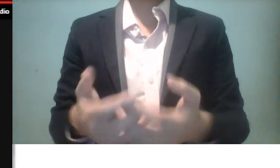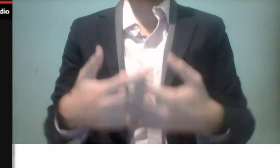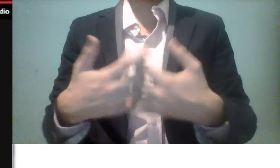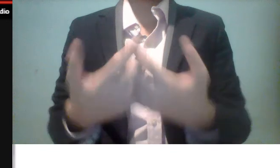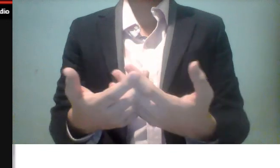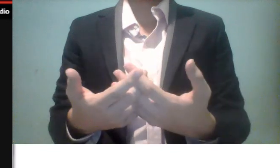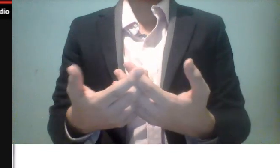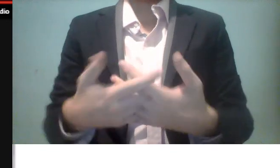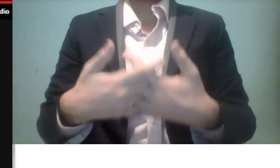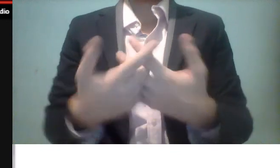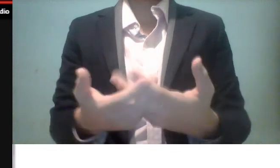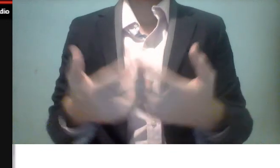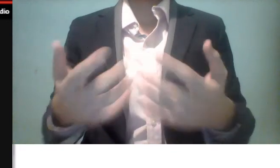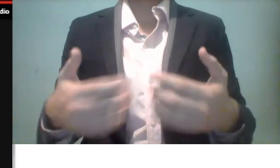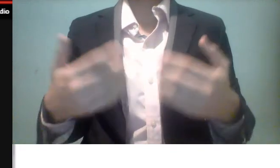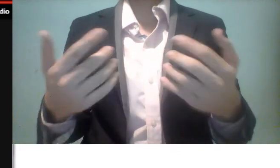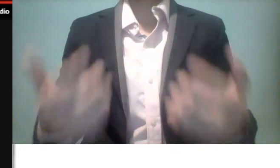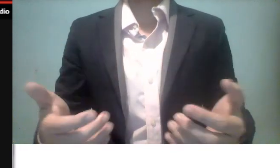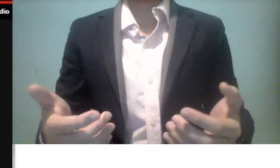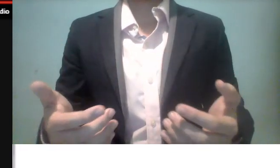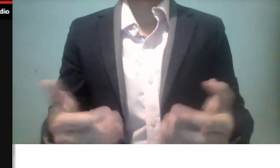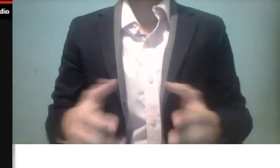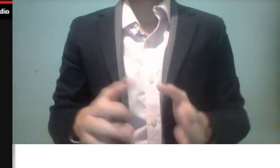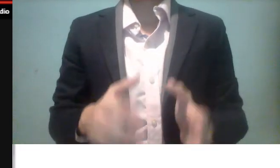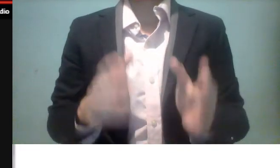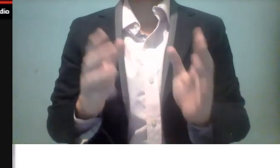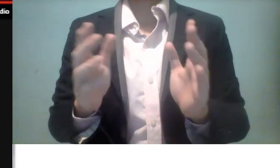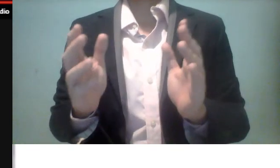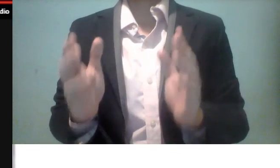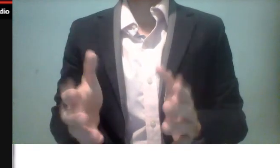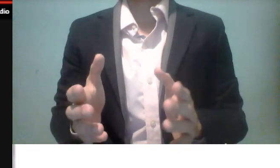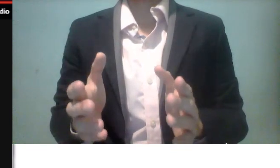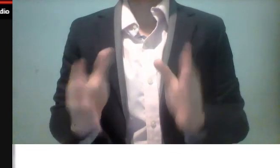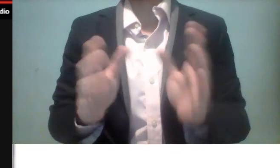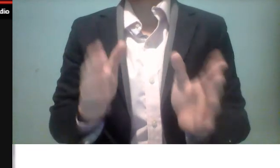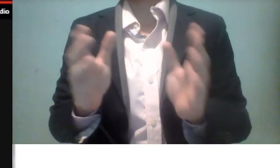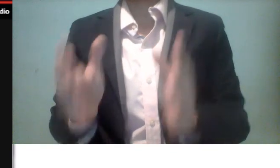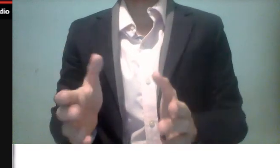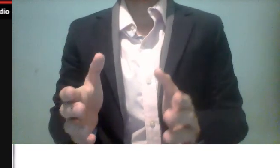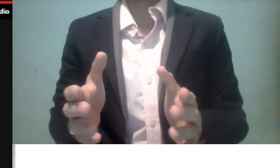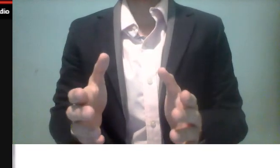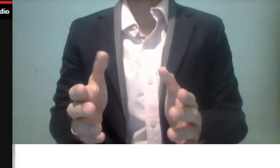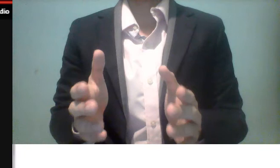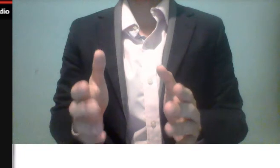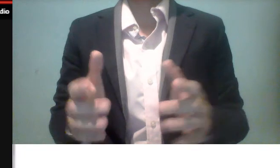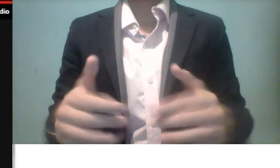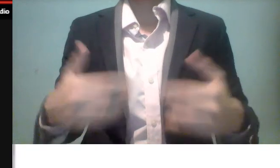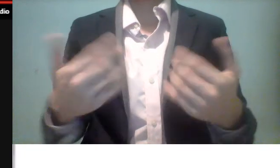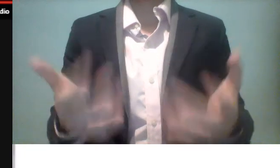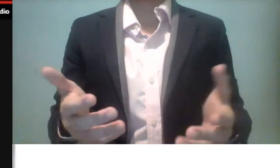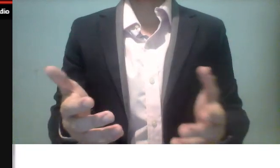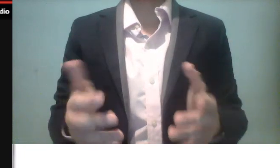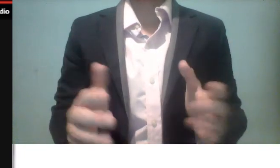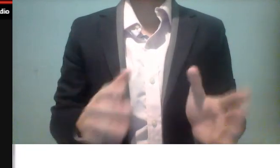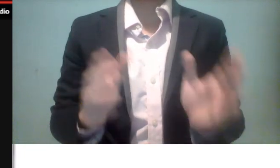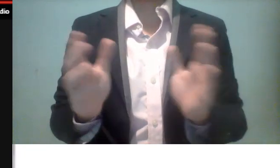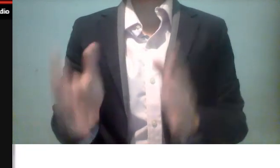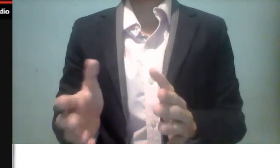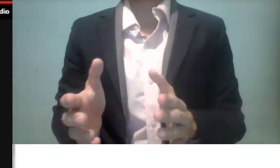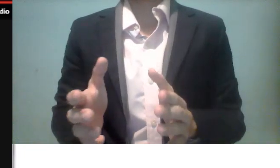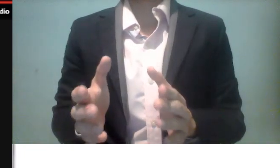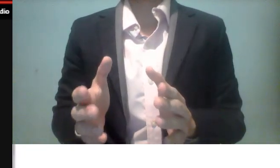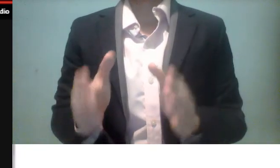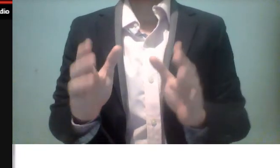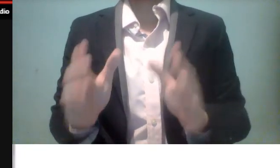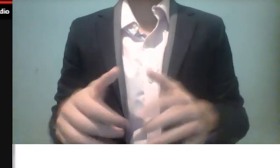momentos es huir y van a seguirlo haciendo ya que van a salir más personas ya que si alguno de estos llega a caer lo más probable es que revele